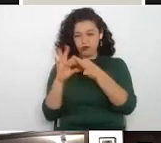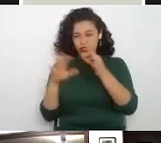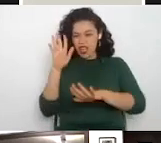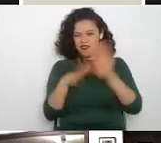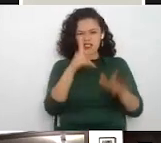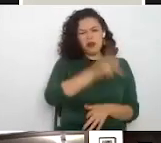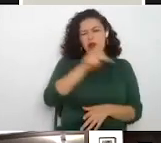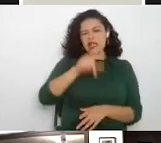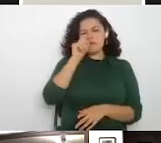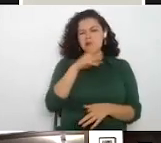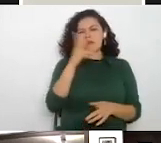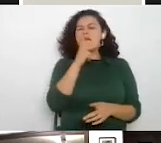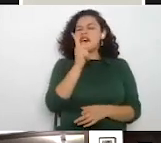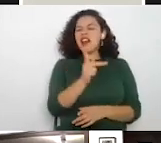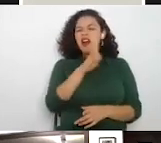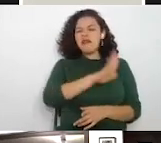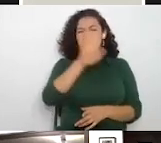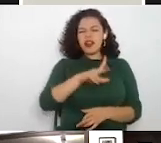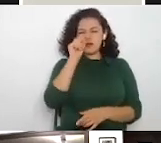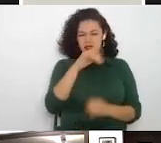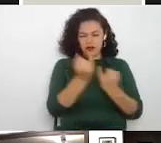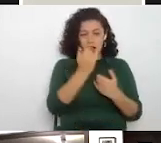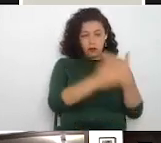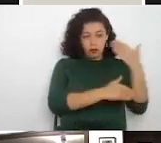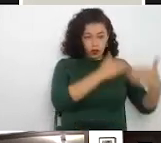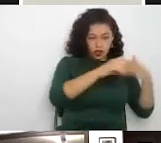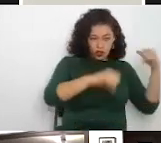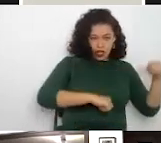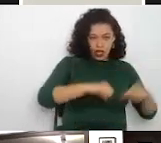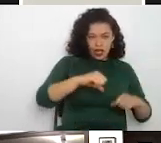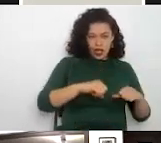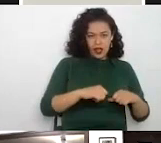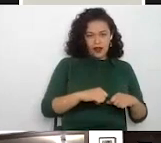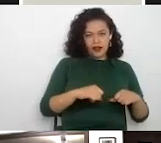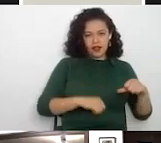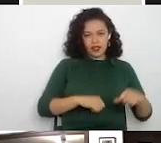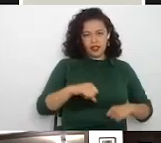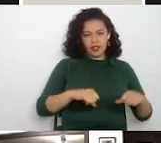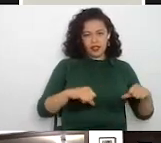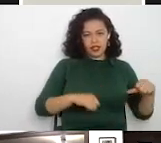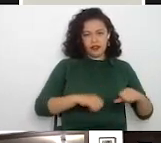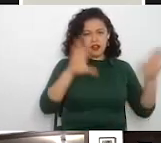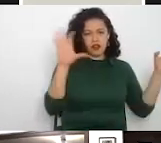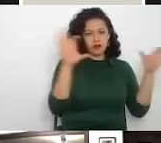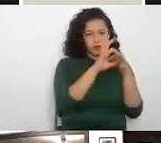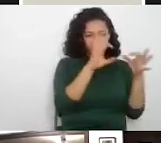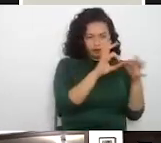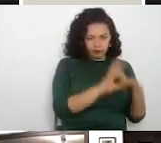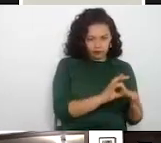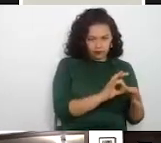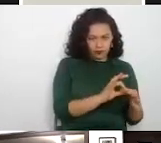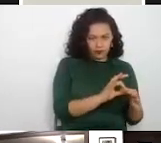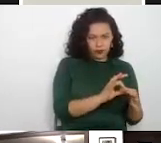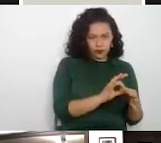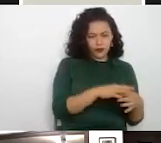El proceso, decíamos, son una serie de actividades que están relacionadas entre sí, que se pueden llevar